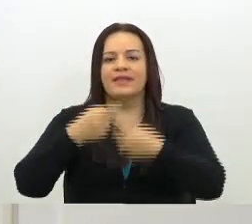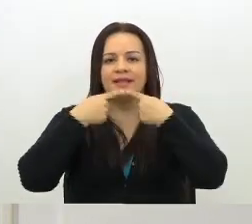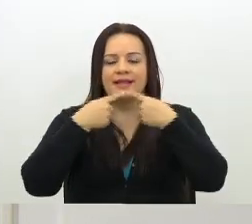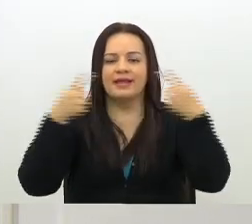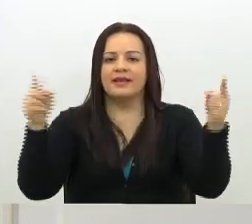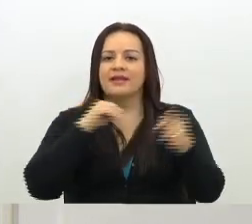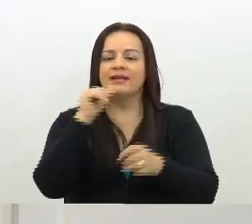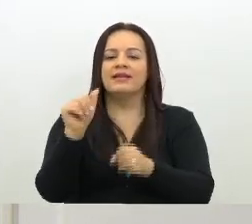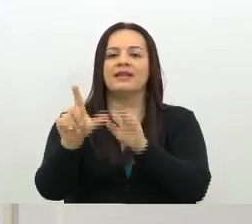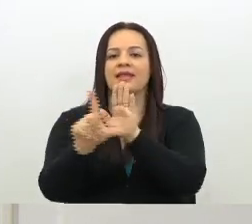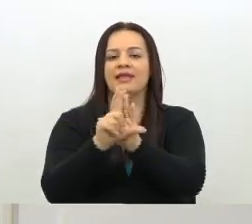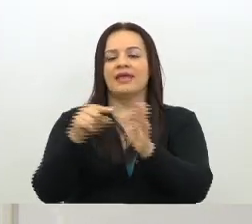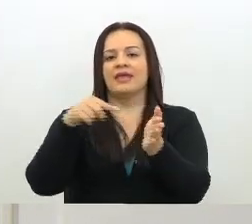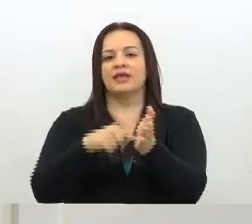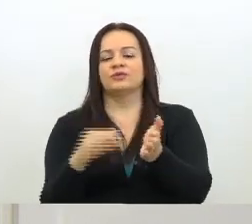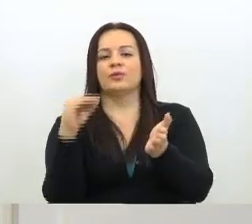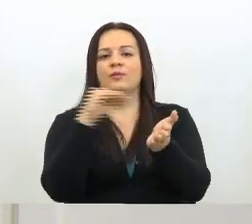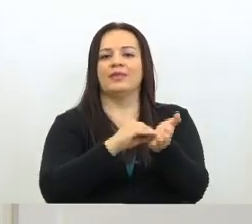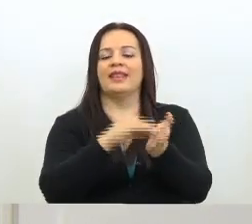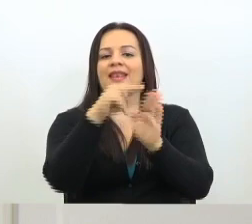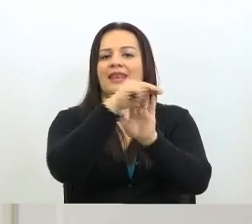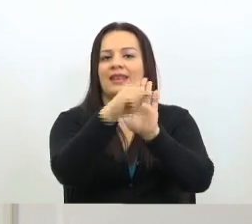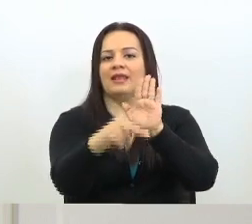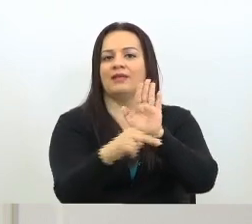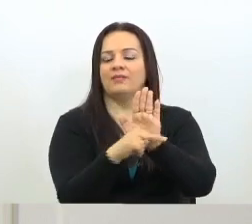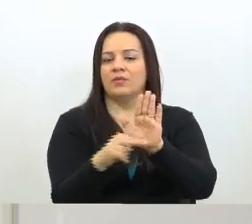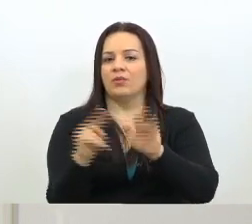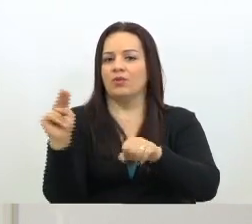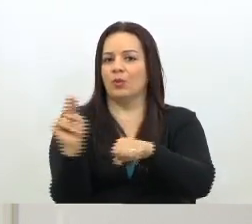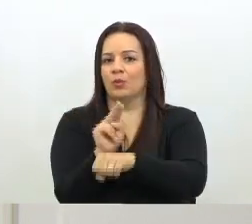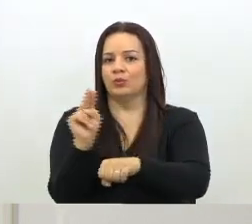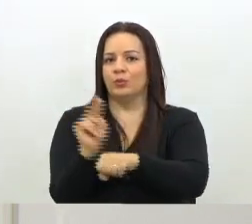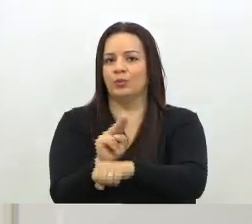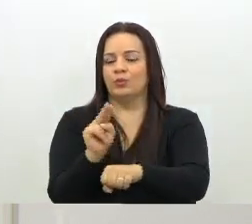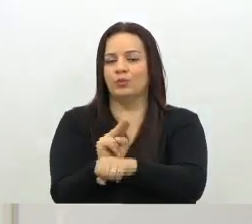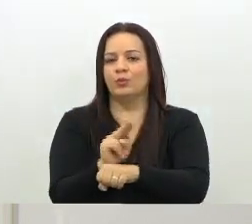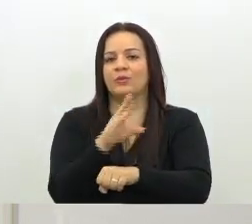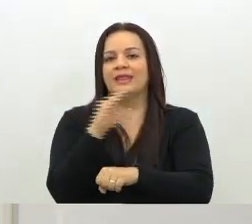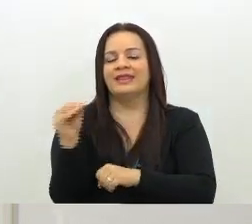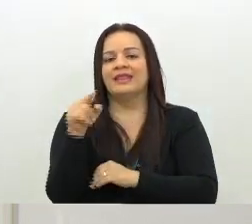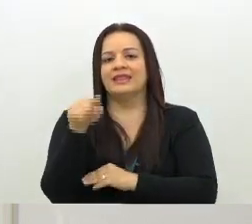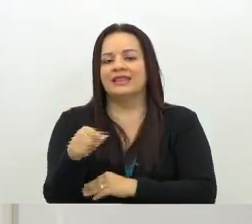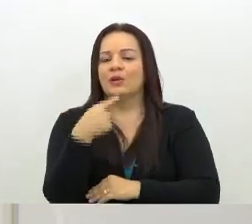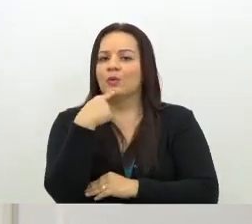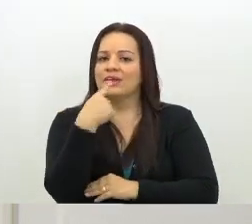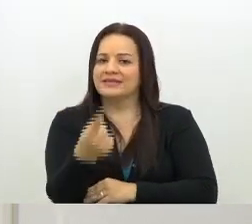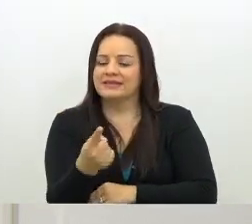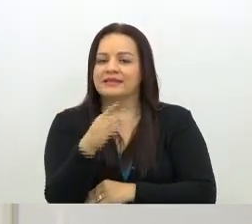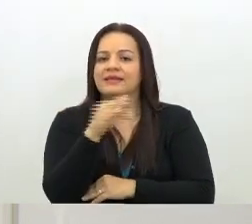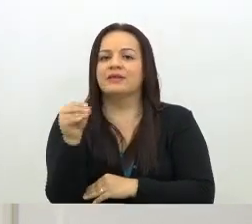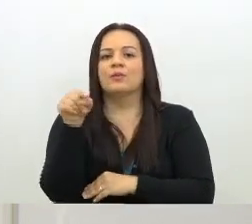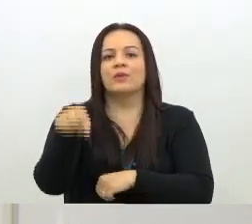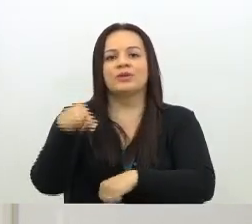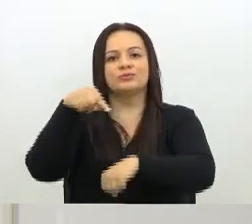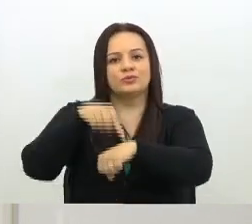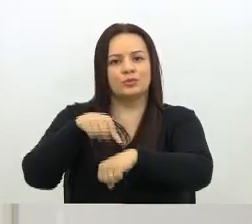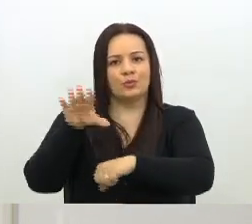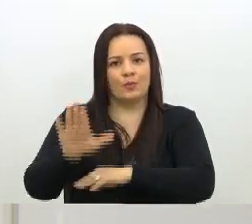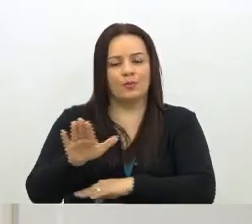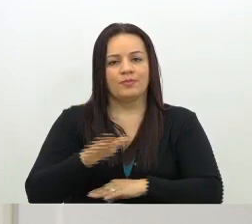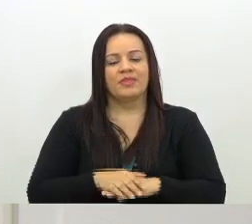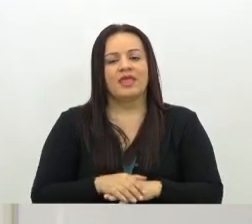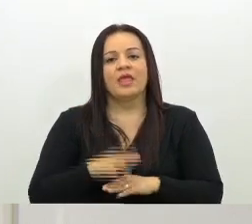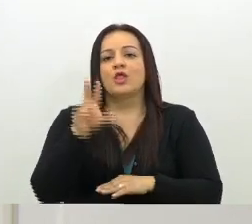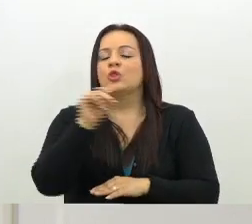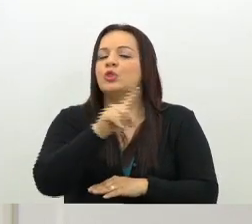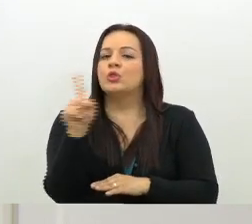quedó claramente plasmada en la norma mediante la utilización de la locución adverbial en su defecto, lo cual